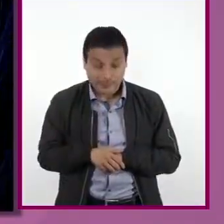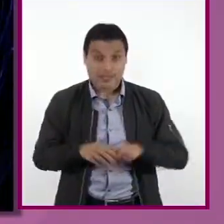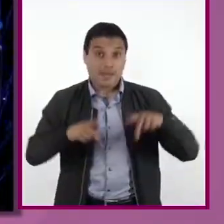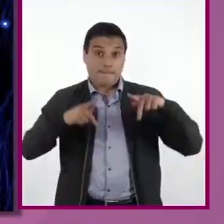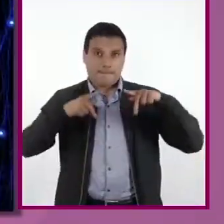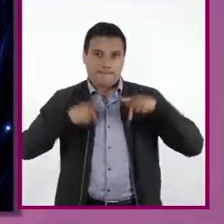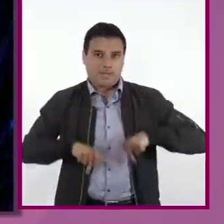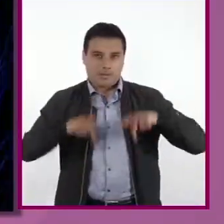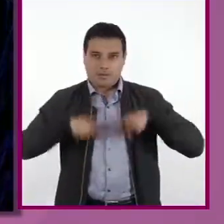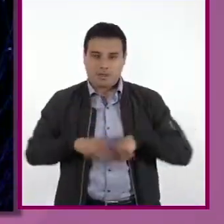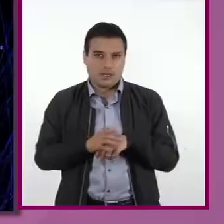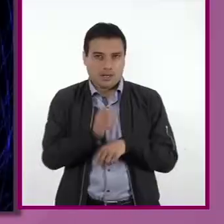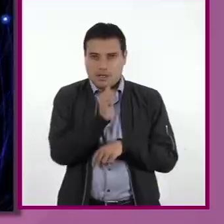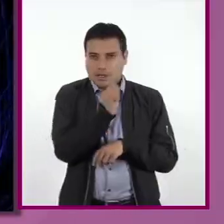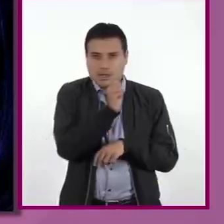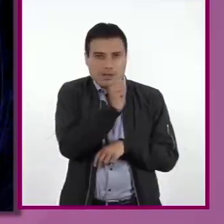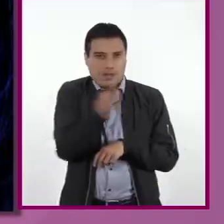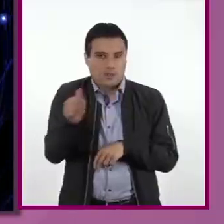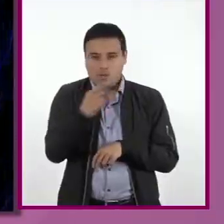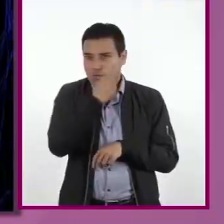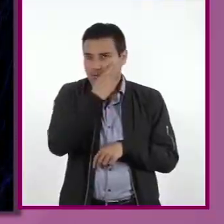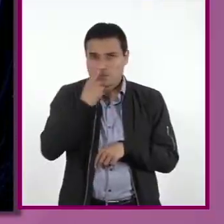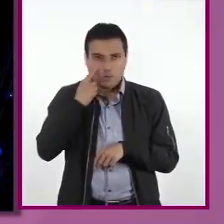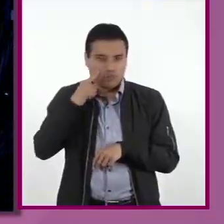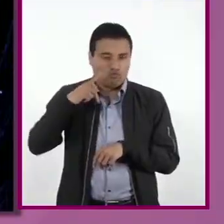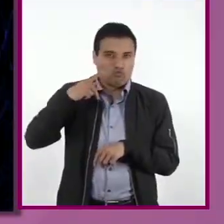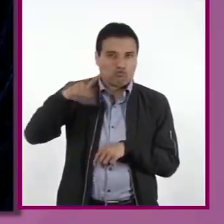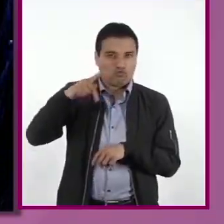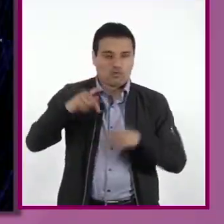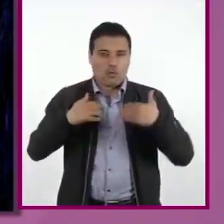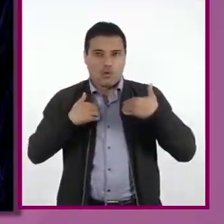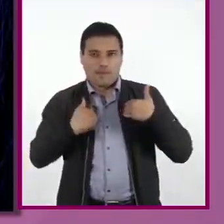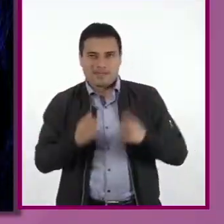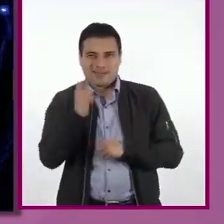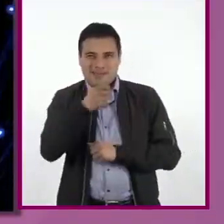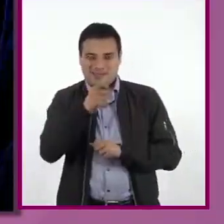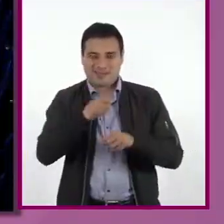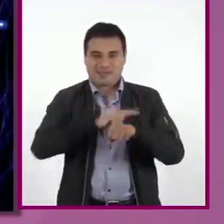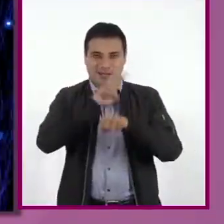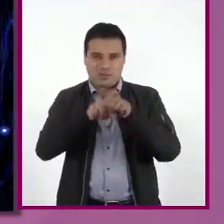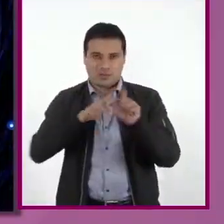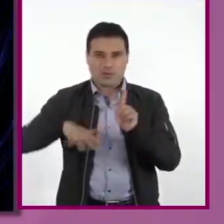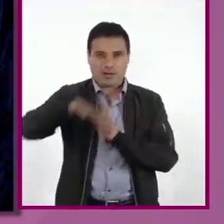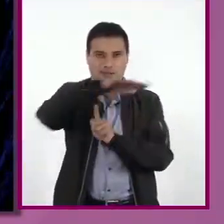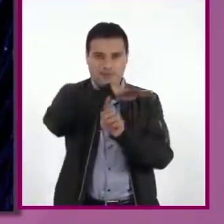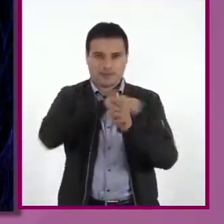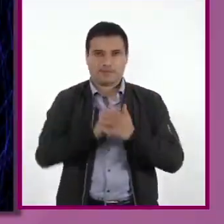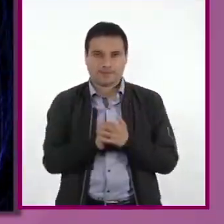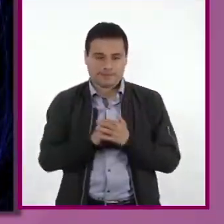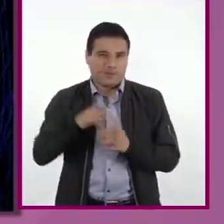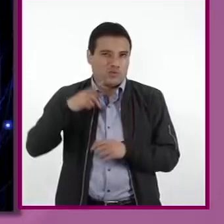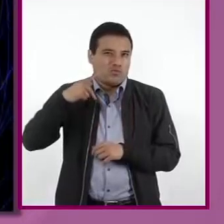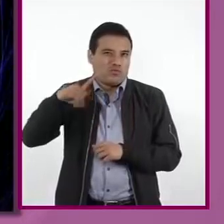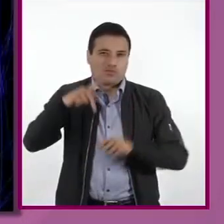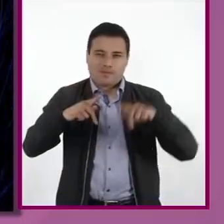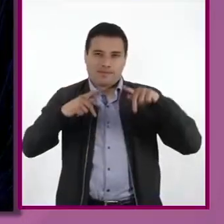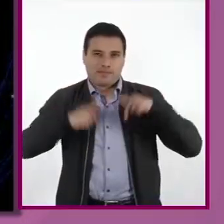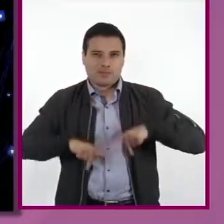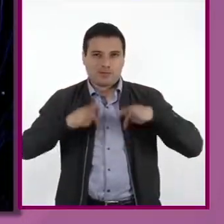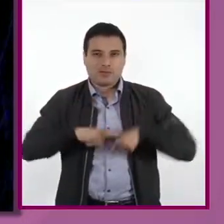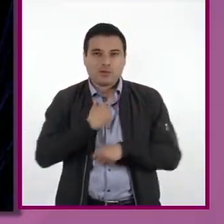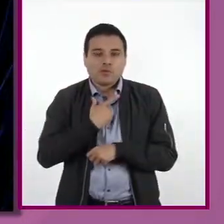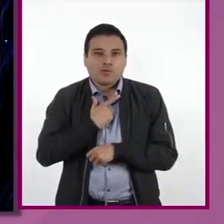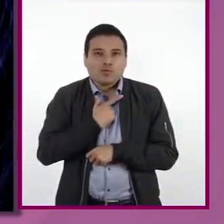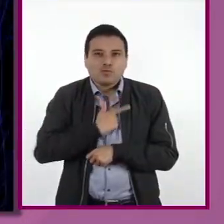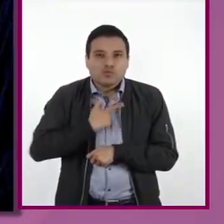persona de percibir, entender y apreciar la naturaleza. Es decir, el gusto y la emoción que nos